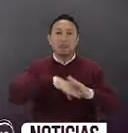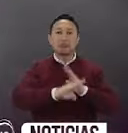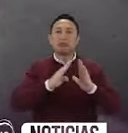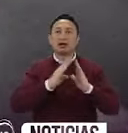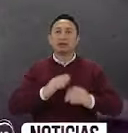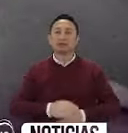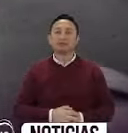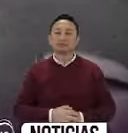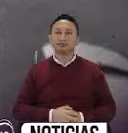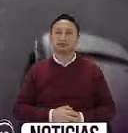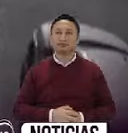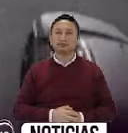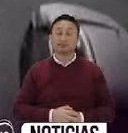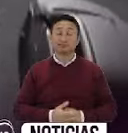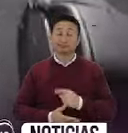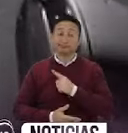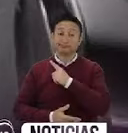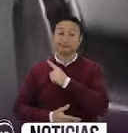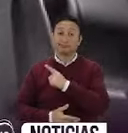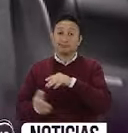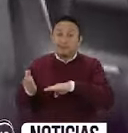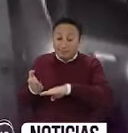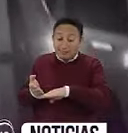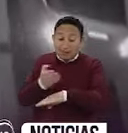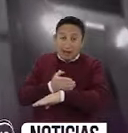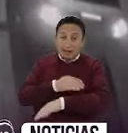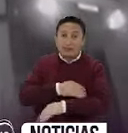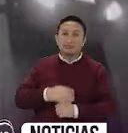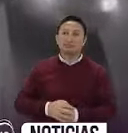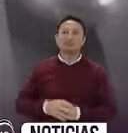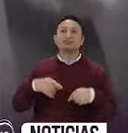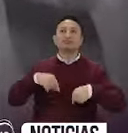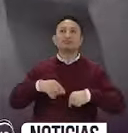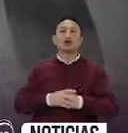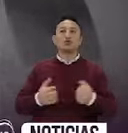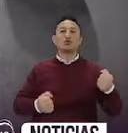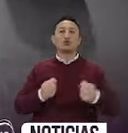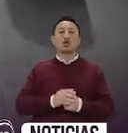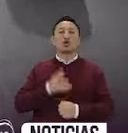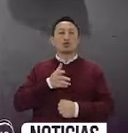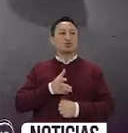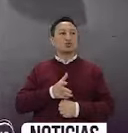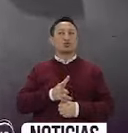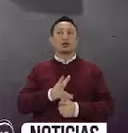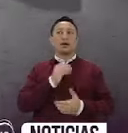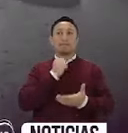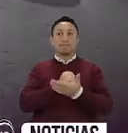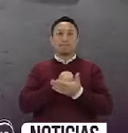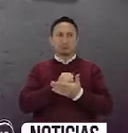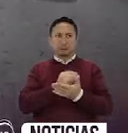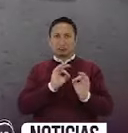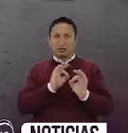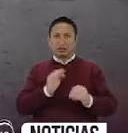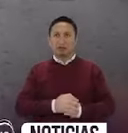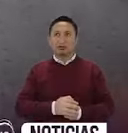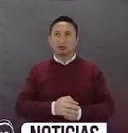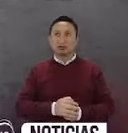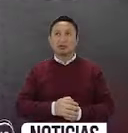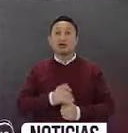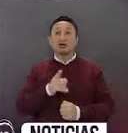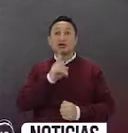casa. Pero observe bien, minutos antes los delincuentes llegaron en este carro sin placas visibles. Se